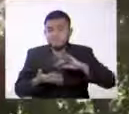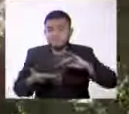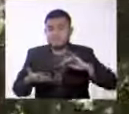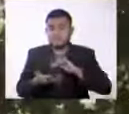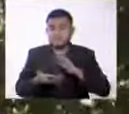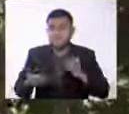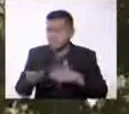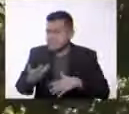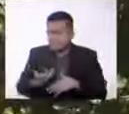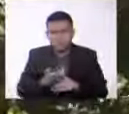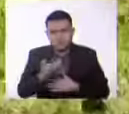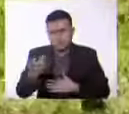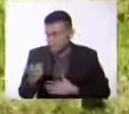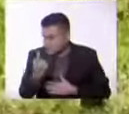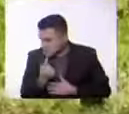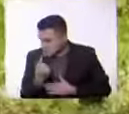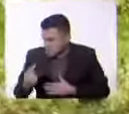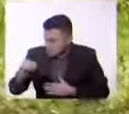hacia todos los ciudadanos.